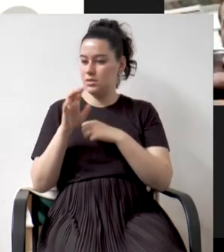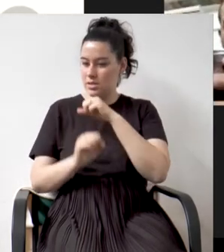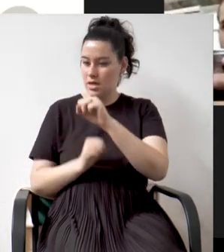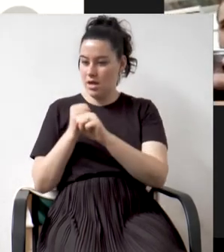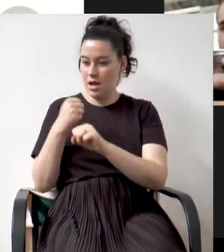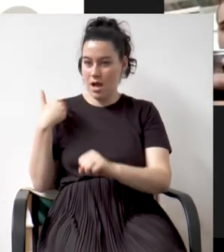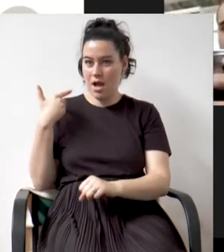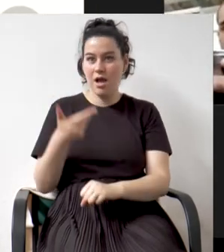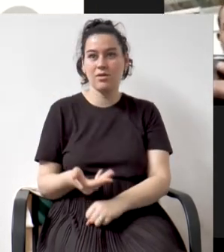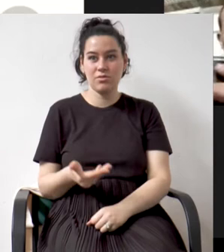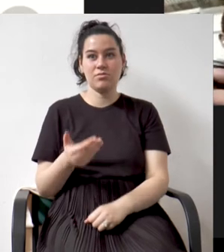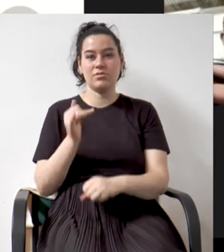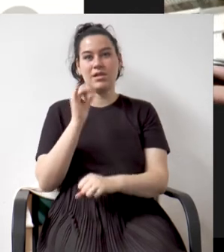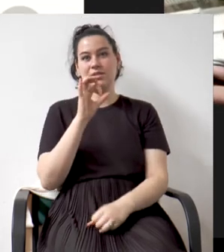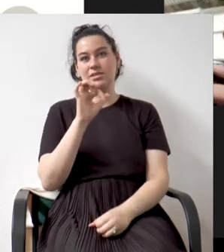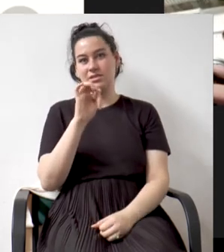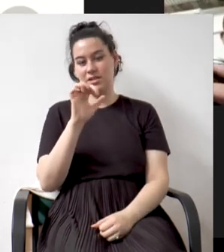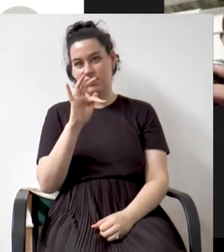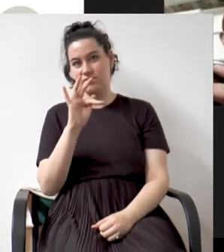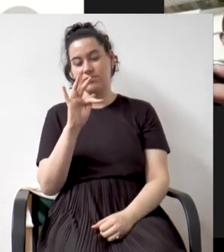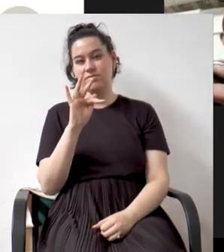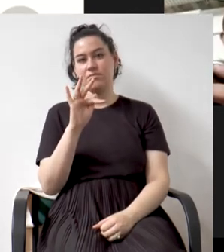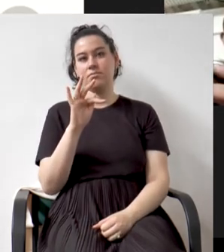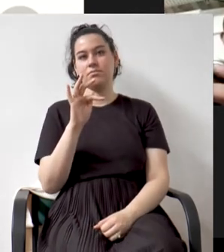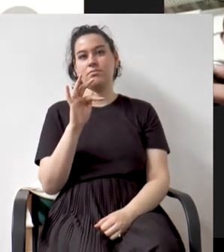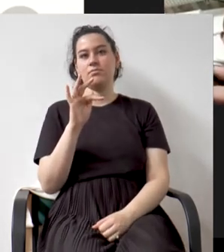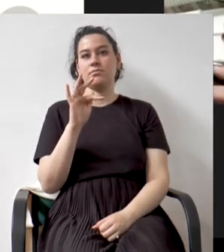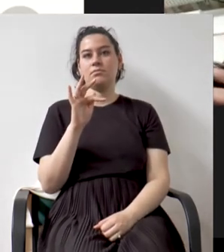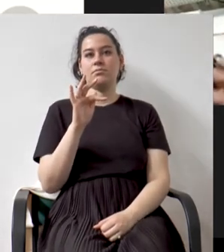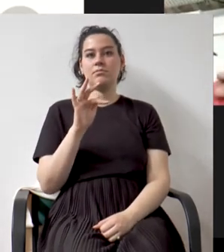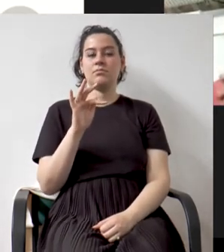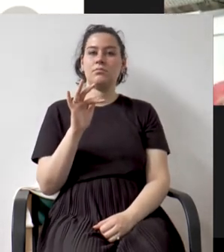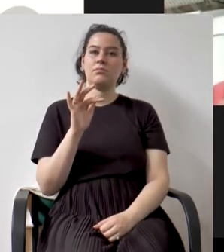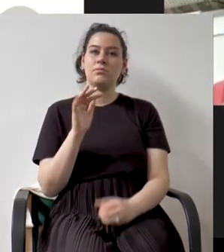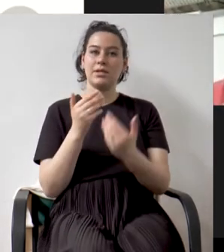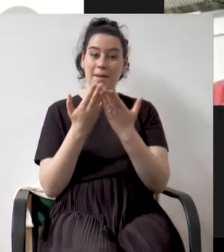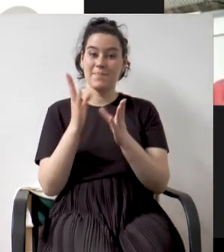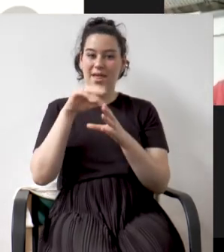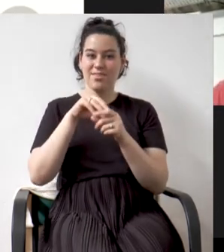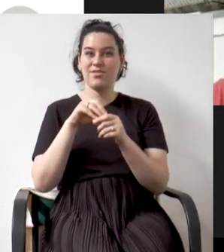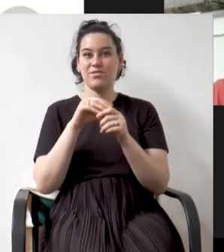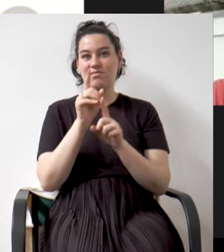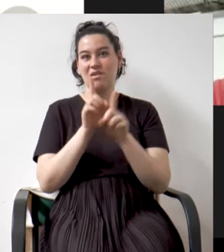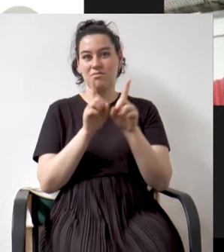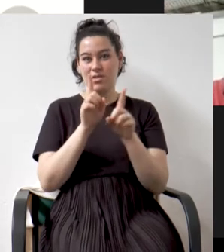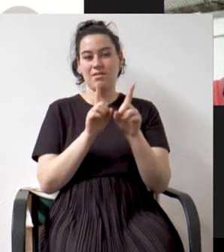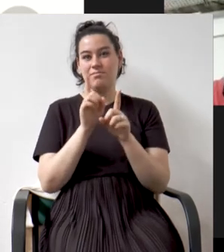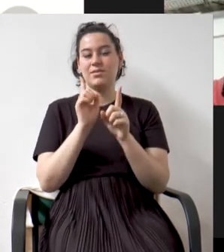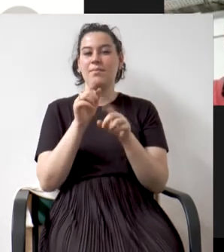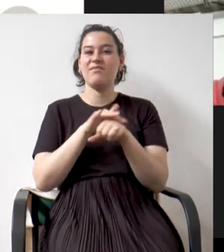que el 2006 es que han como, digamos, ingresan a la UDELAR, y felicitar